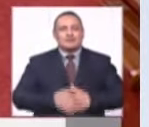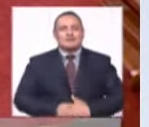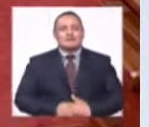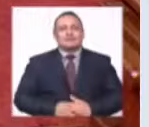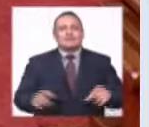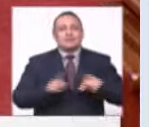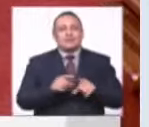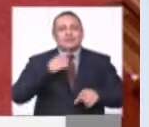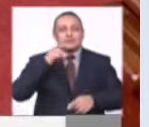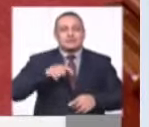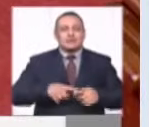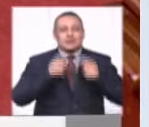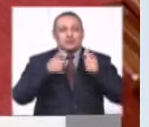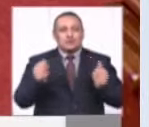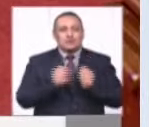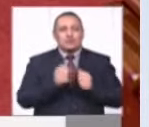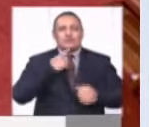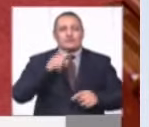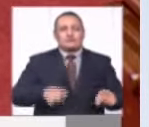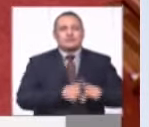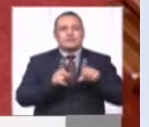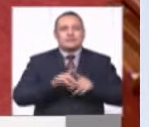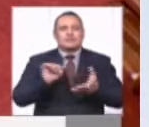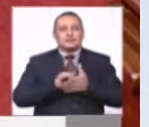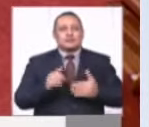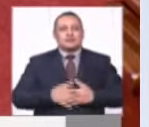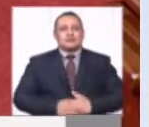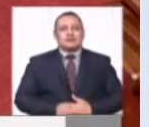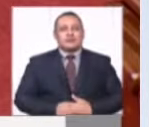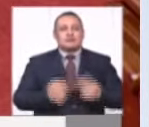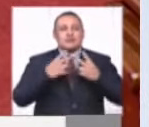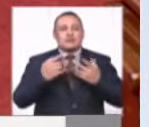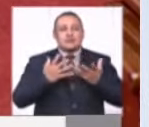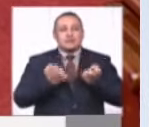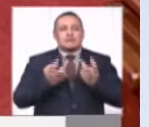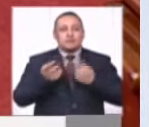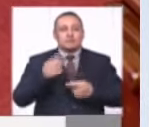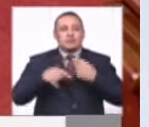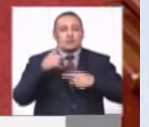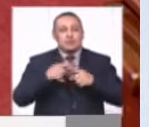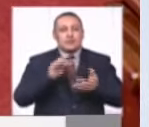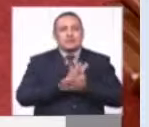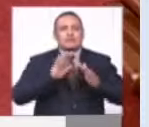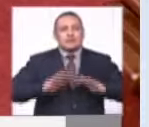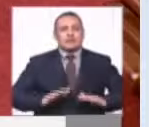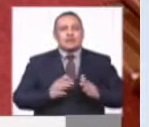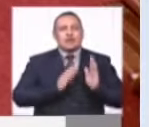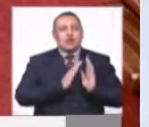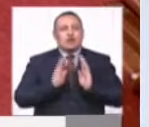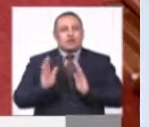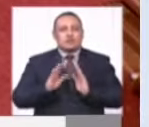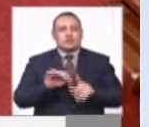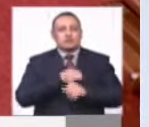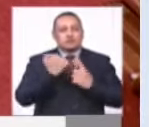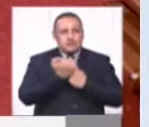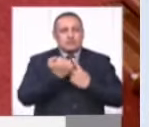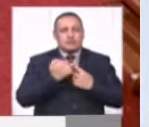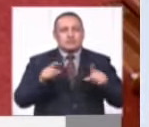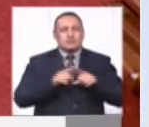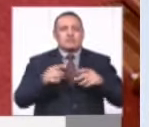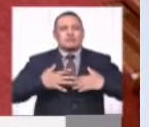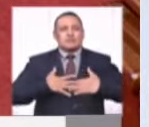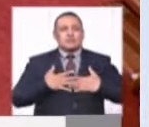las necesidades de seguridad que necesita la población y queremos devolverle la tranquilidad y el orden social. Desde